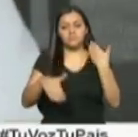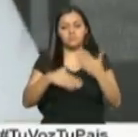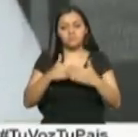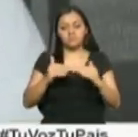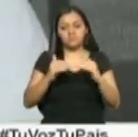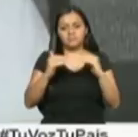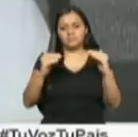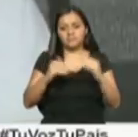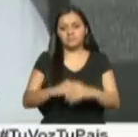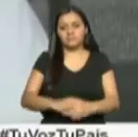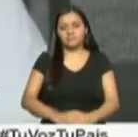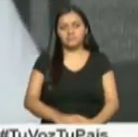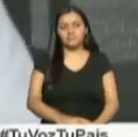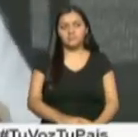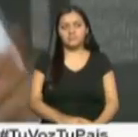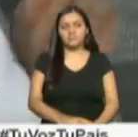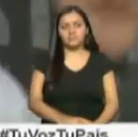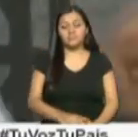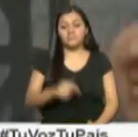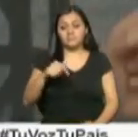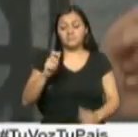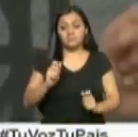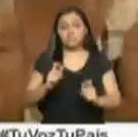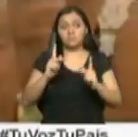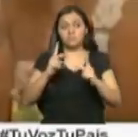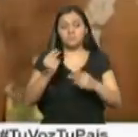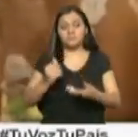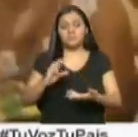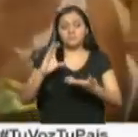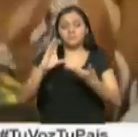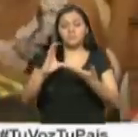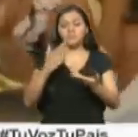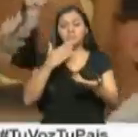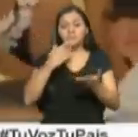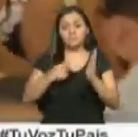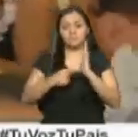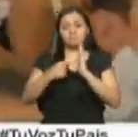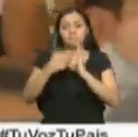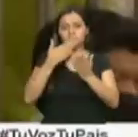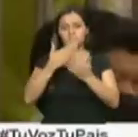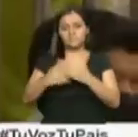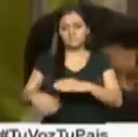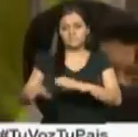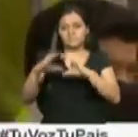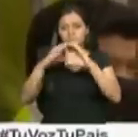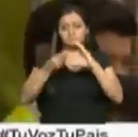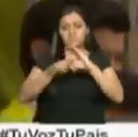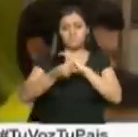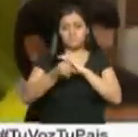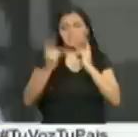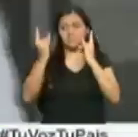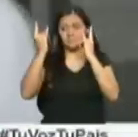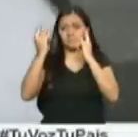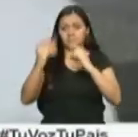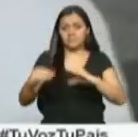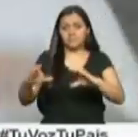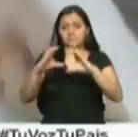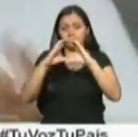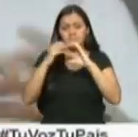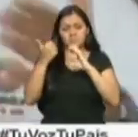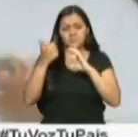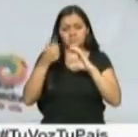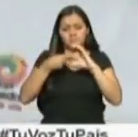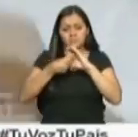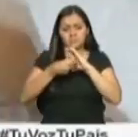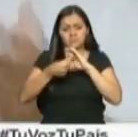y a todos, compañeros. Y esas oportunidades se financian con impuestos, y los más ricos tienen que pagar más impuestos. Y